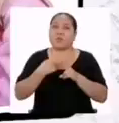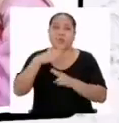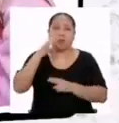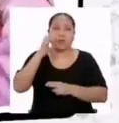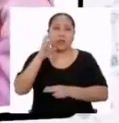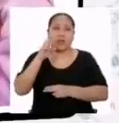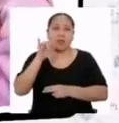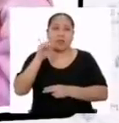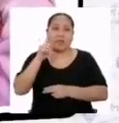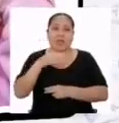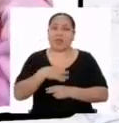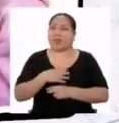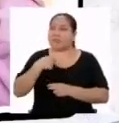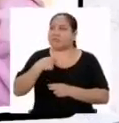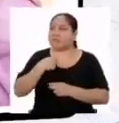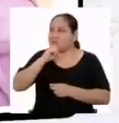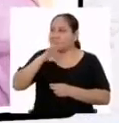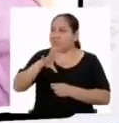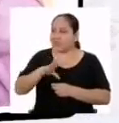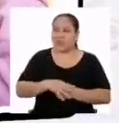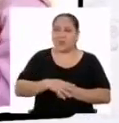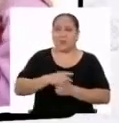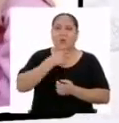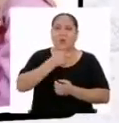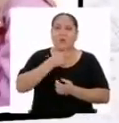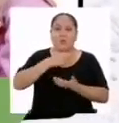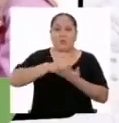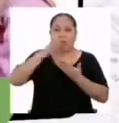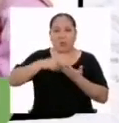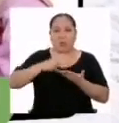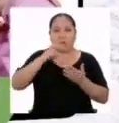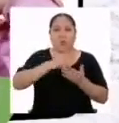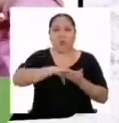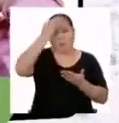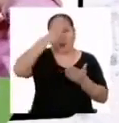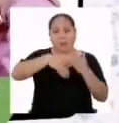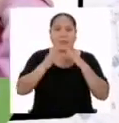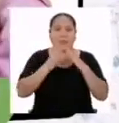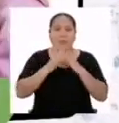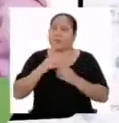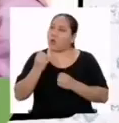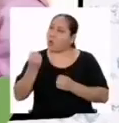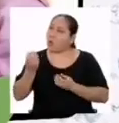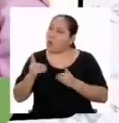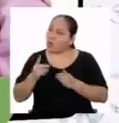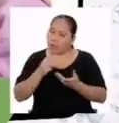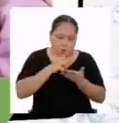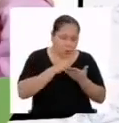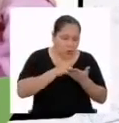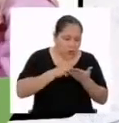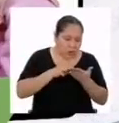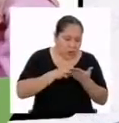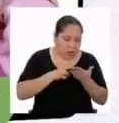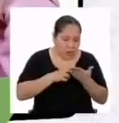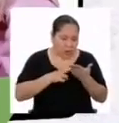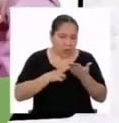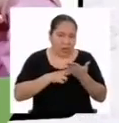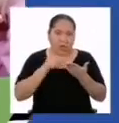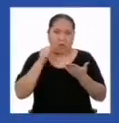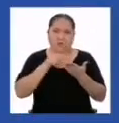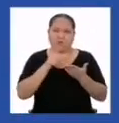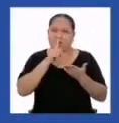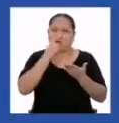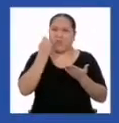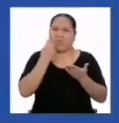quiero decir que me gusta el programa Aprende en Casa y quisiera hacerle una pregunta a la profesora. A veces cuando leo no entiendo, pero más son cuando son textos extensos. ¿Qué